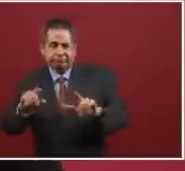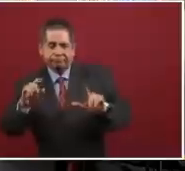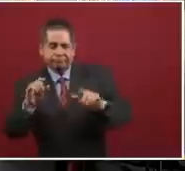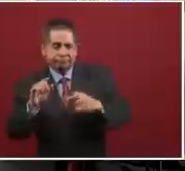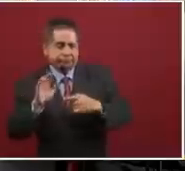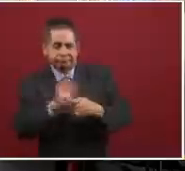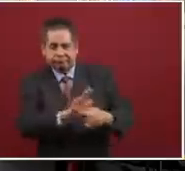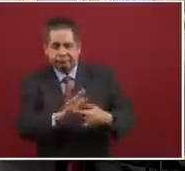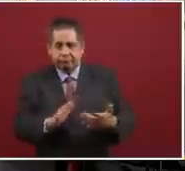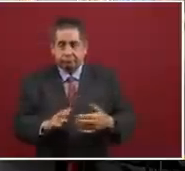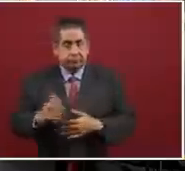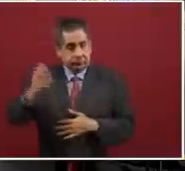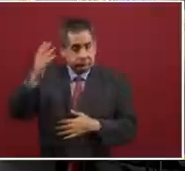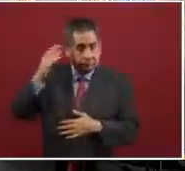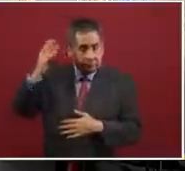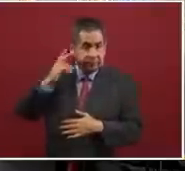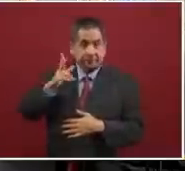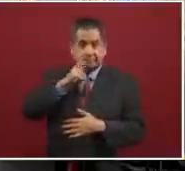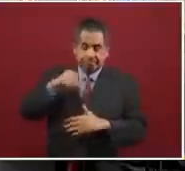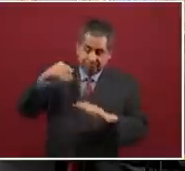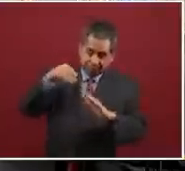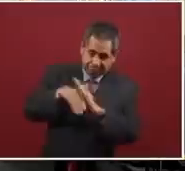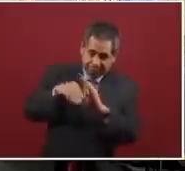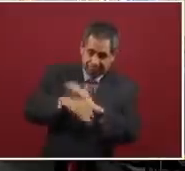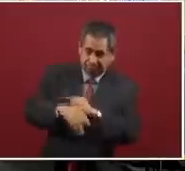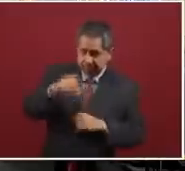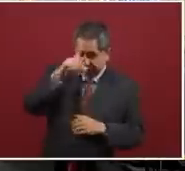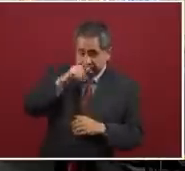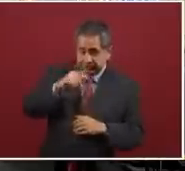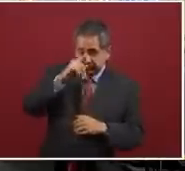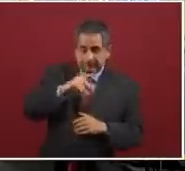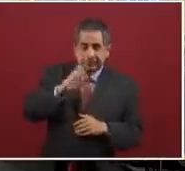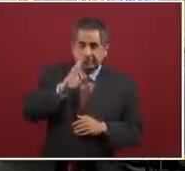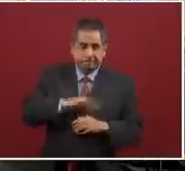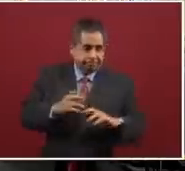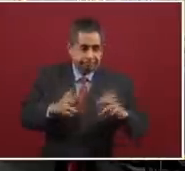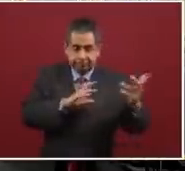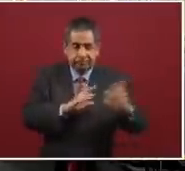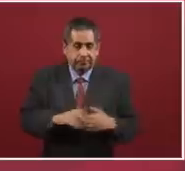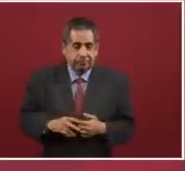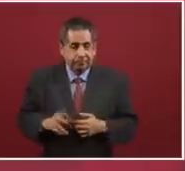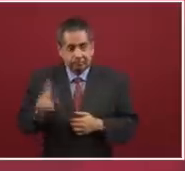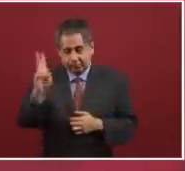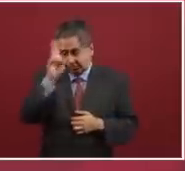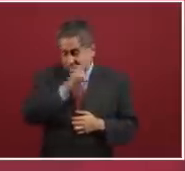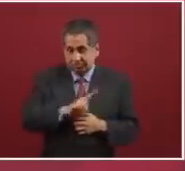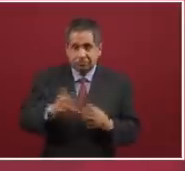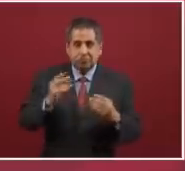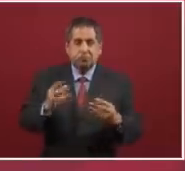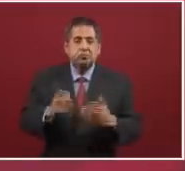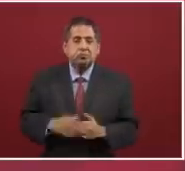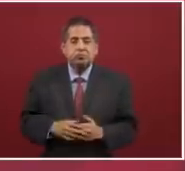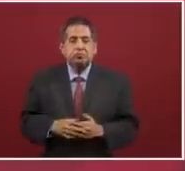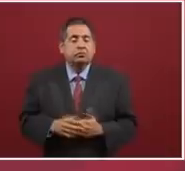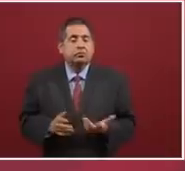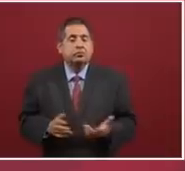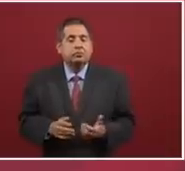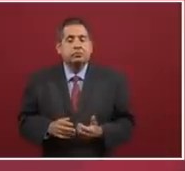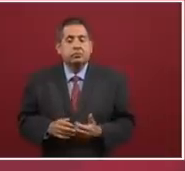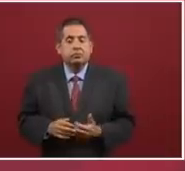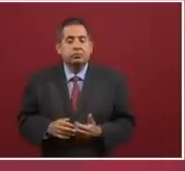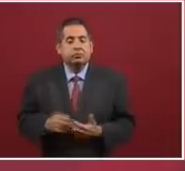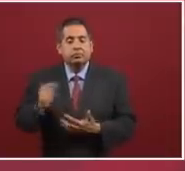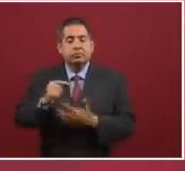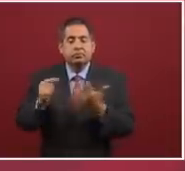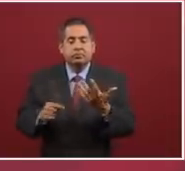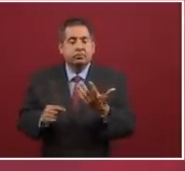de cómo venía cayendo la producción de manera peligrosa. Todo lo